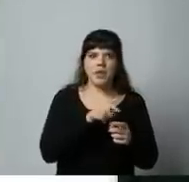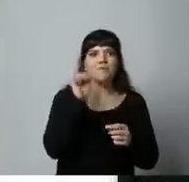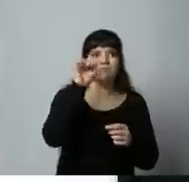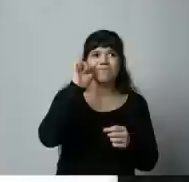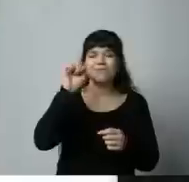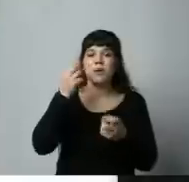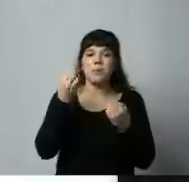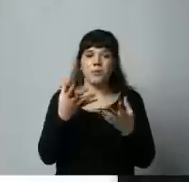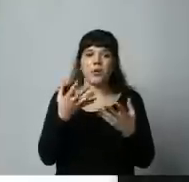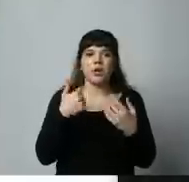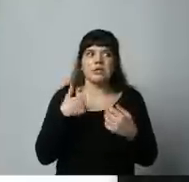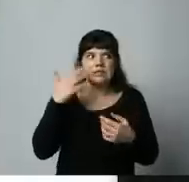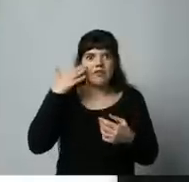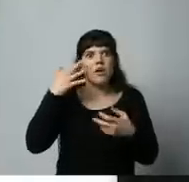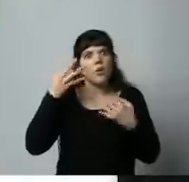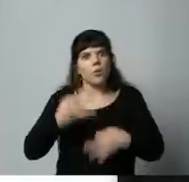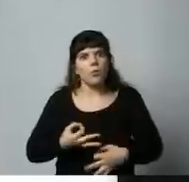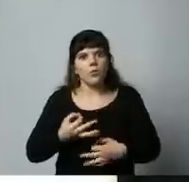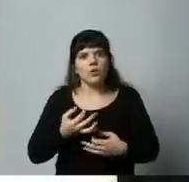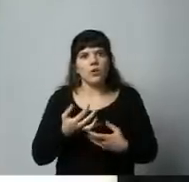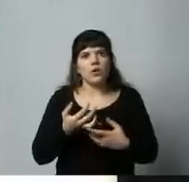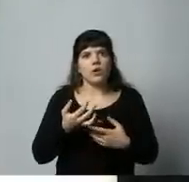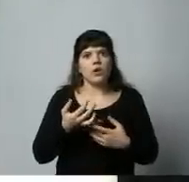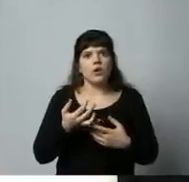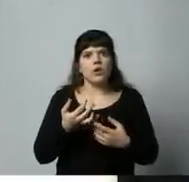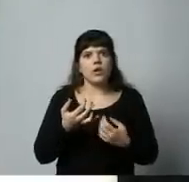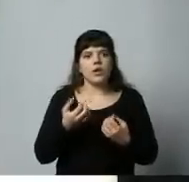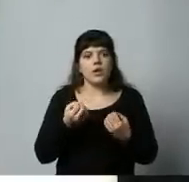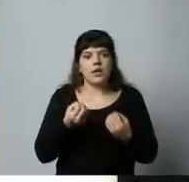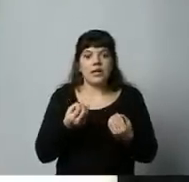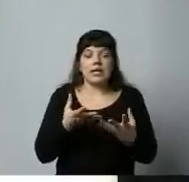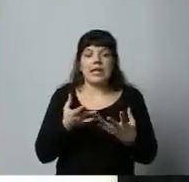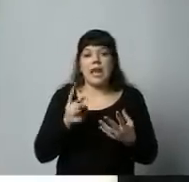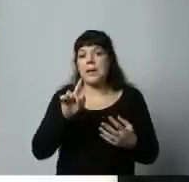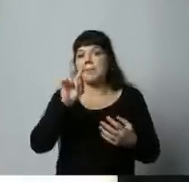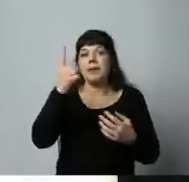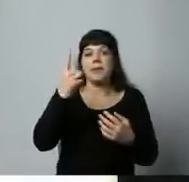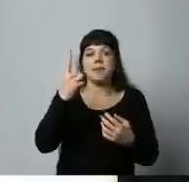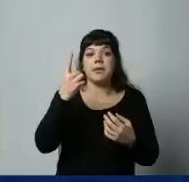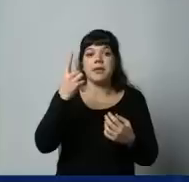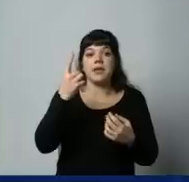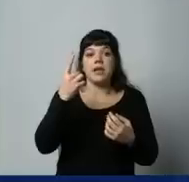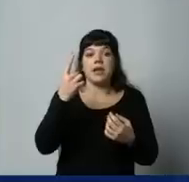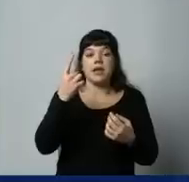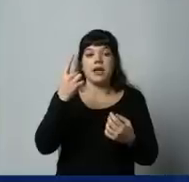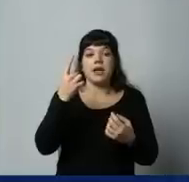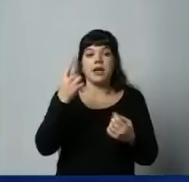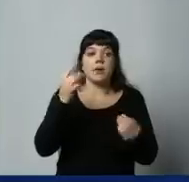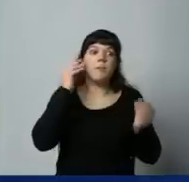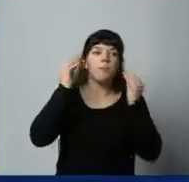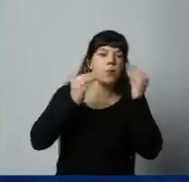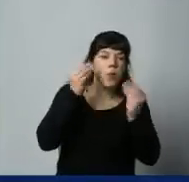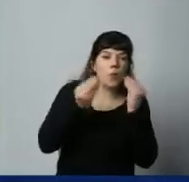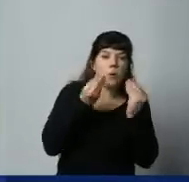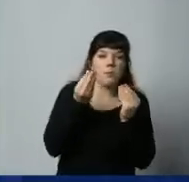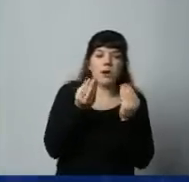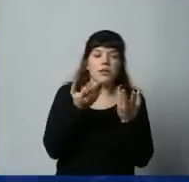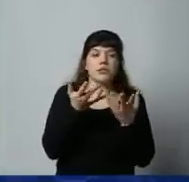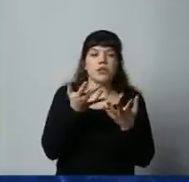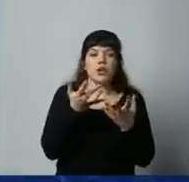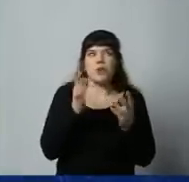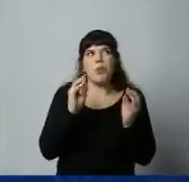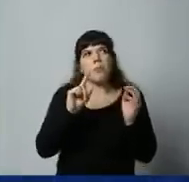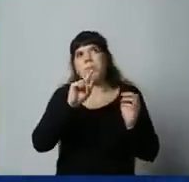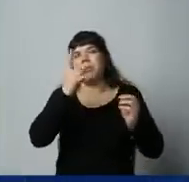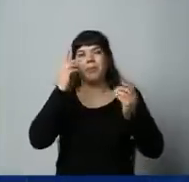porque sabíamos justamente que el la primera este preocupación era